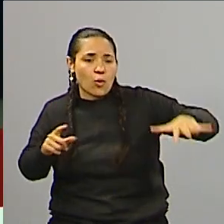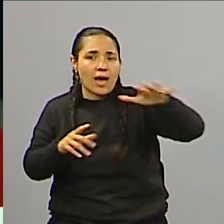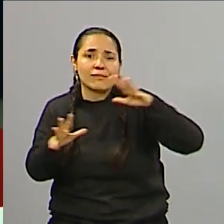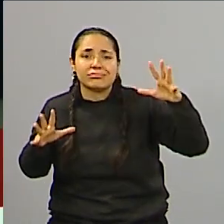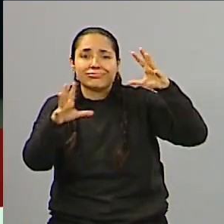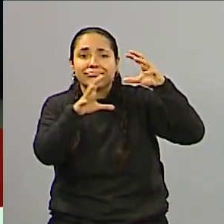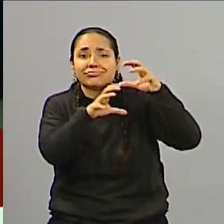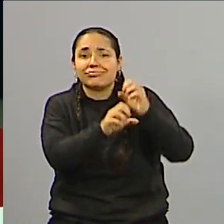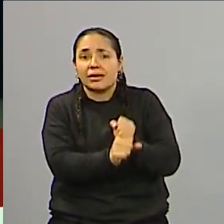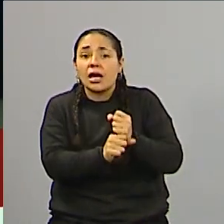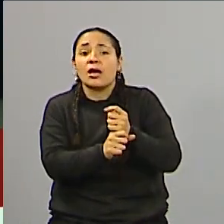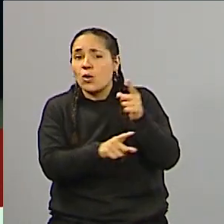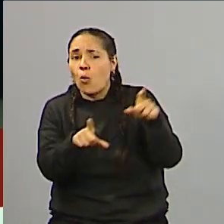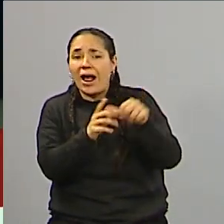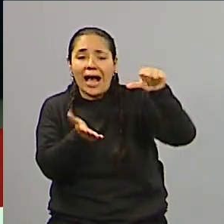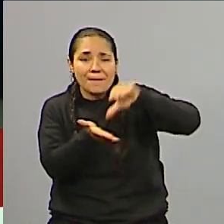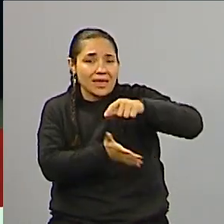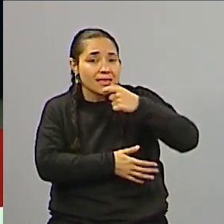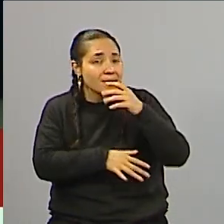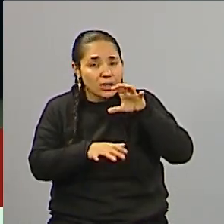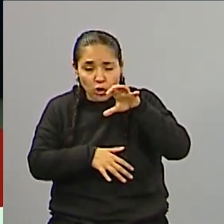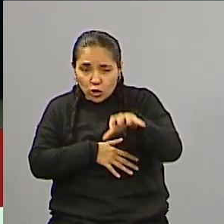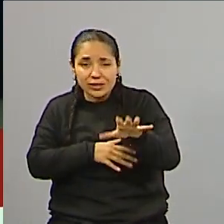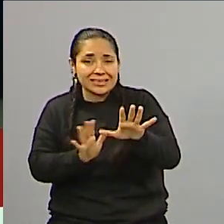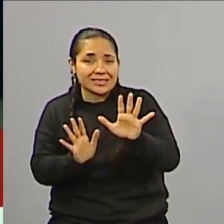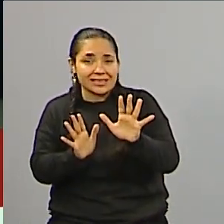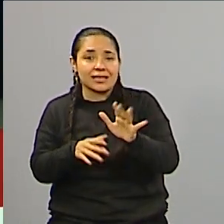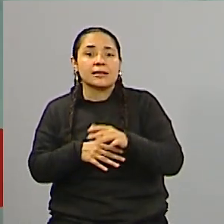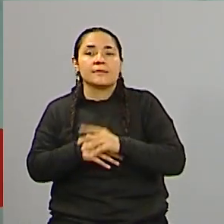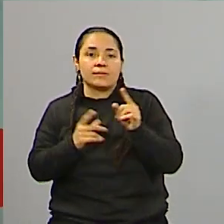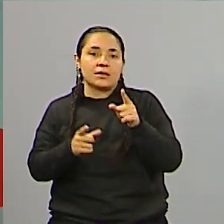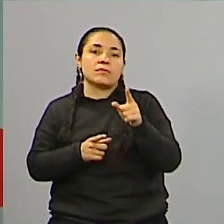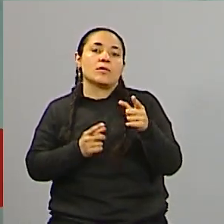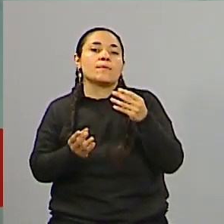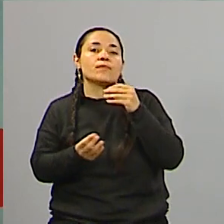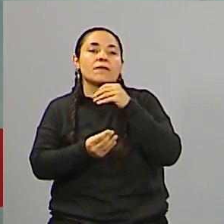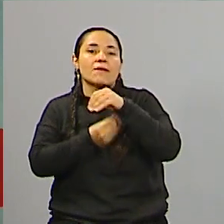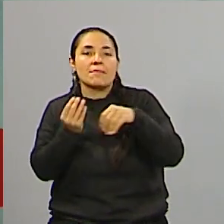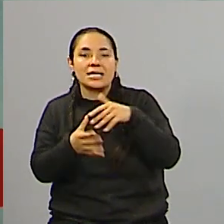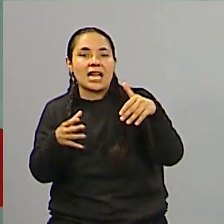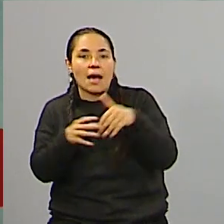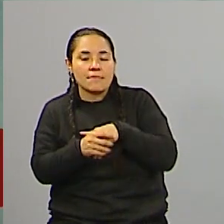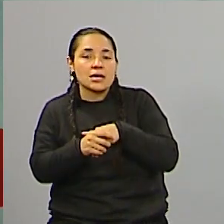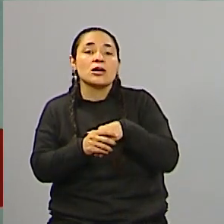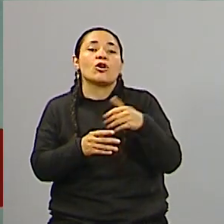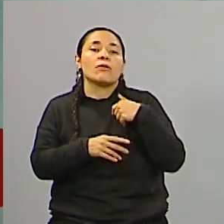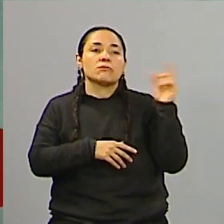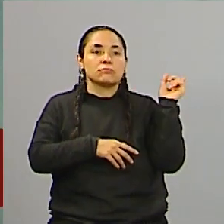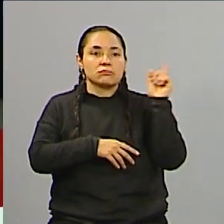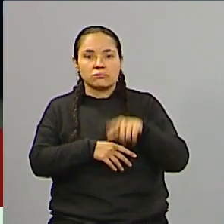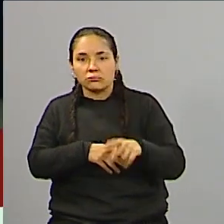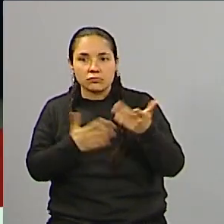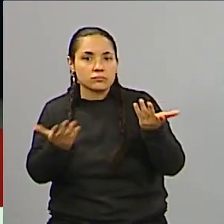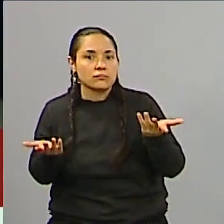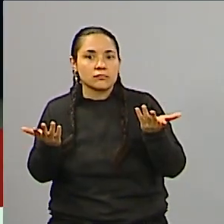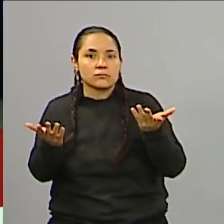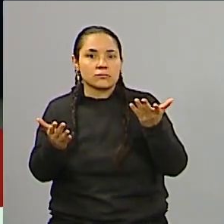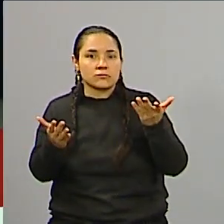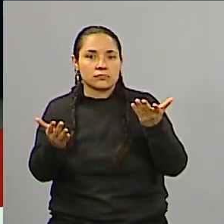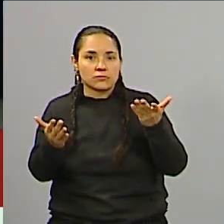digo, porque son varios años de gestiones con el mismo color político en la ciudad de Mendoza. Claro. Y además con una opinión pública que, digamos, no